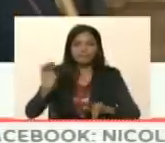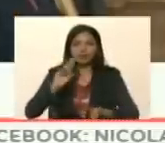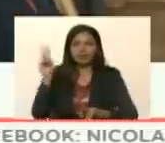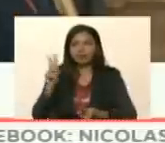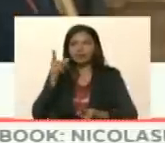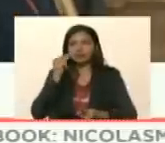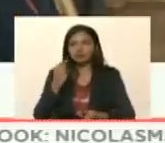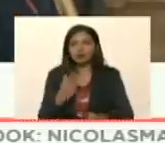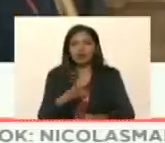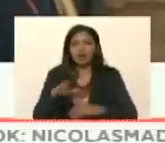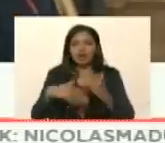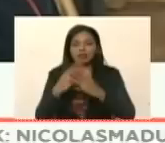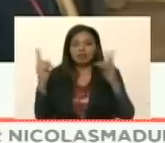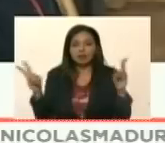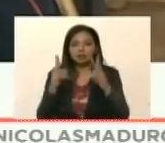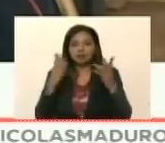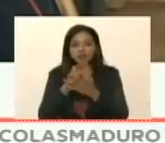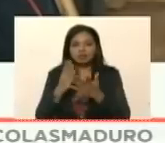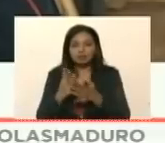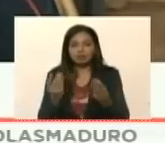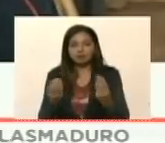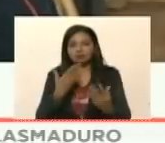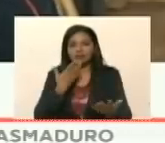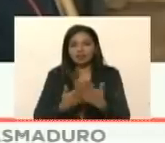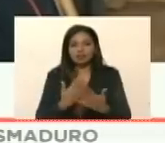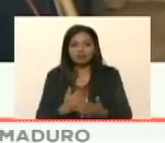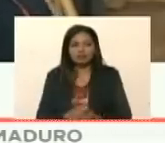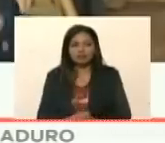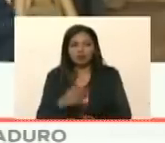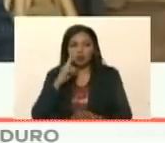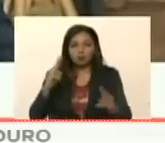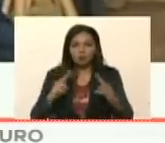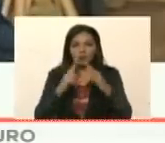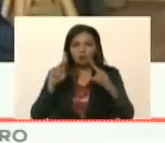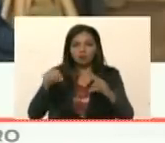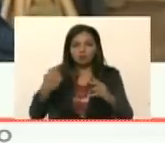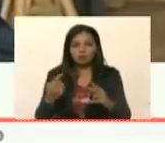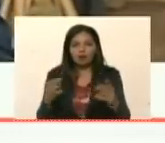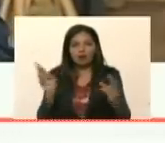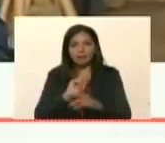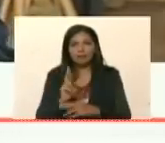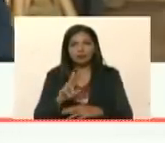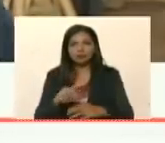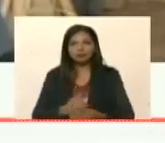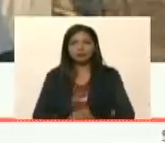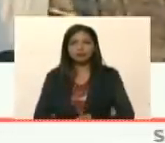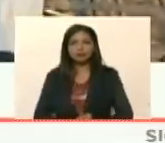Venezuela. Hasta la victoria siempre. Muchas gracias. Nos vemos pronto. Gracias.